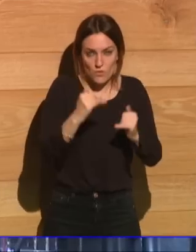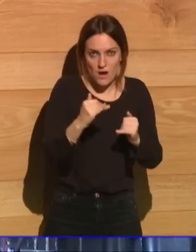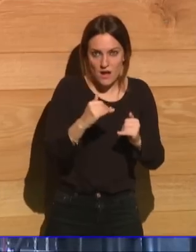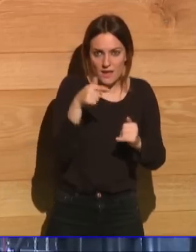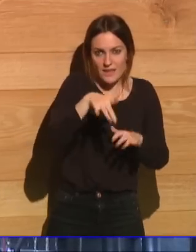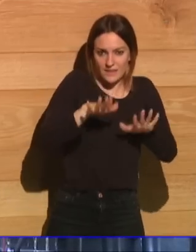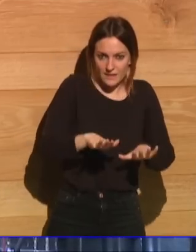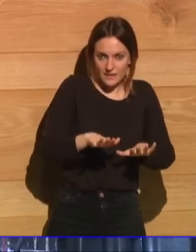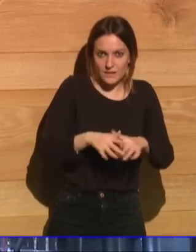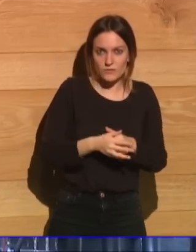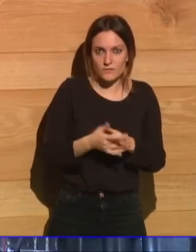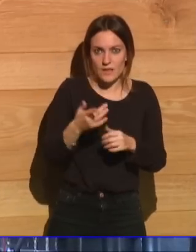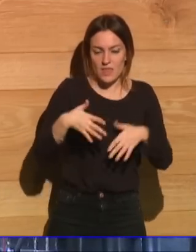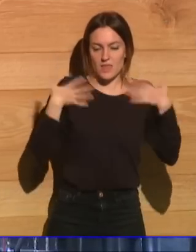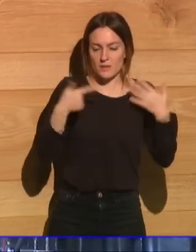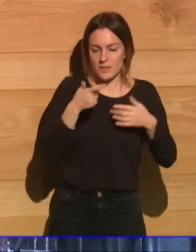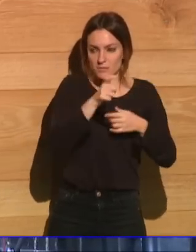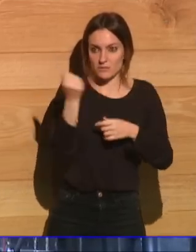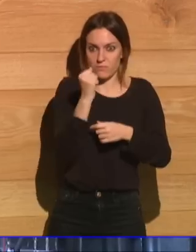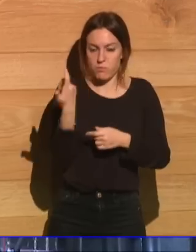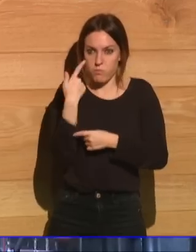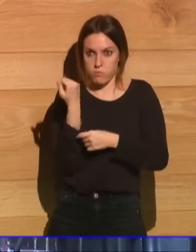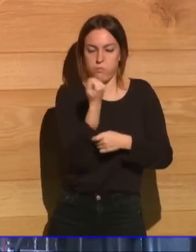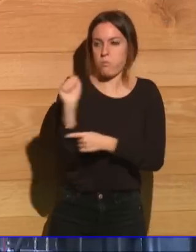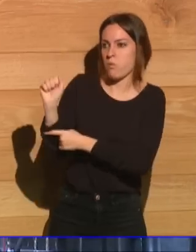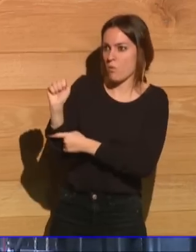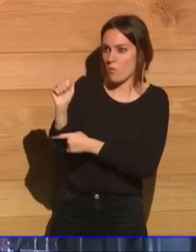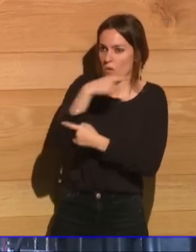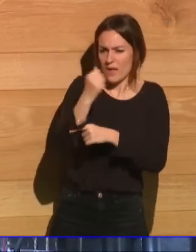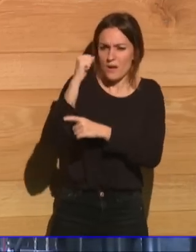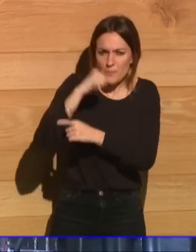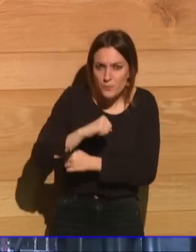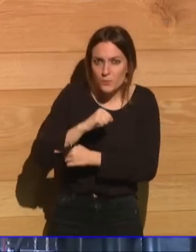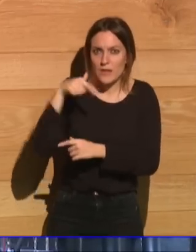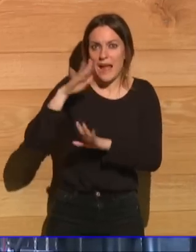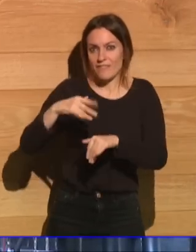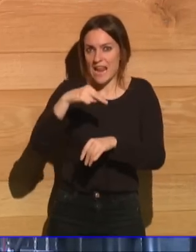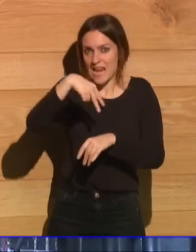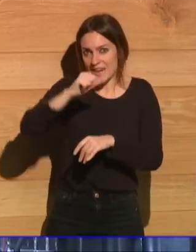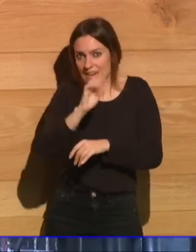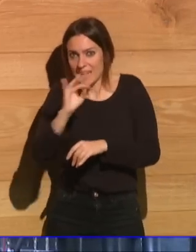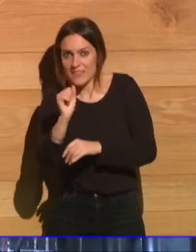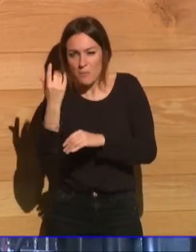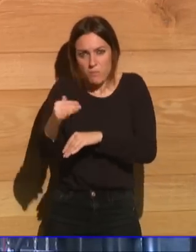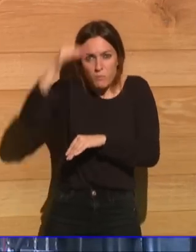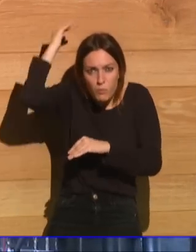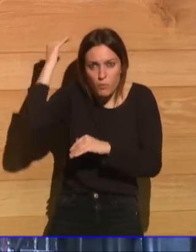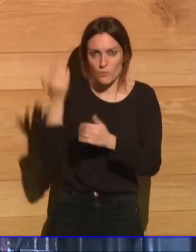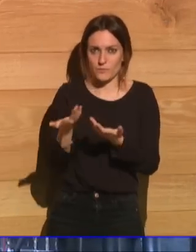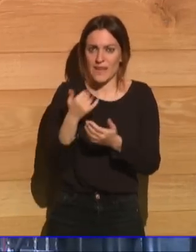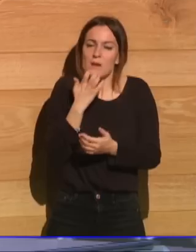repente vemos cómo se giran los asesinos hacia ellos y ellos se agachan, la crema le pasa por encima. Eso está contado con humor, con comedia. Pero esta escena